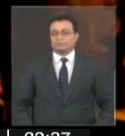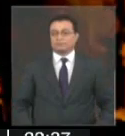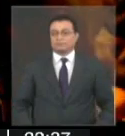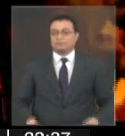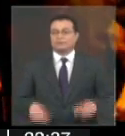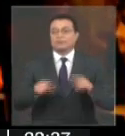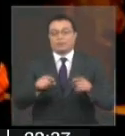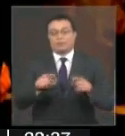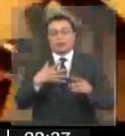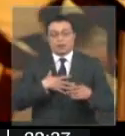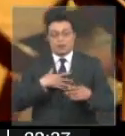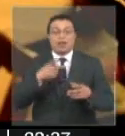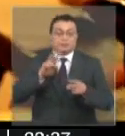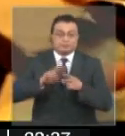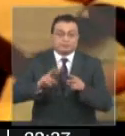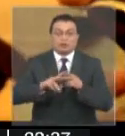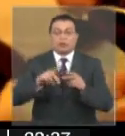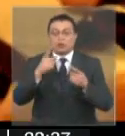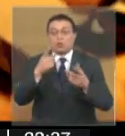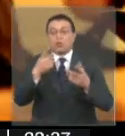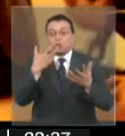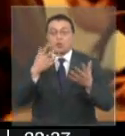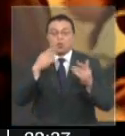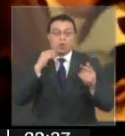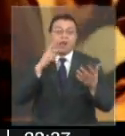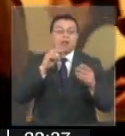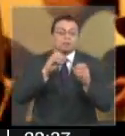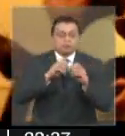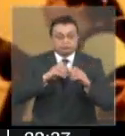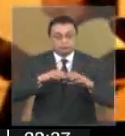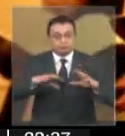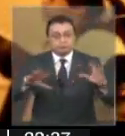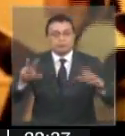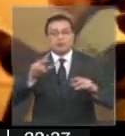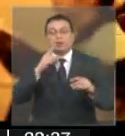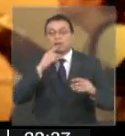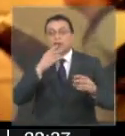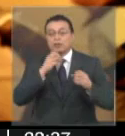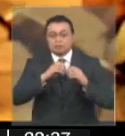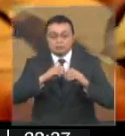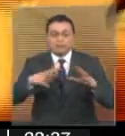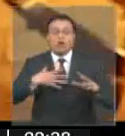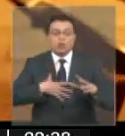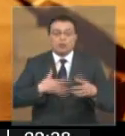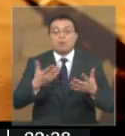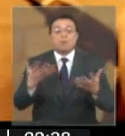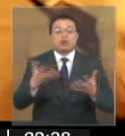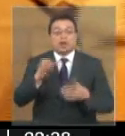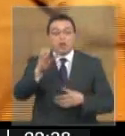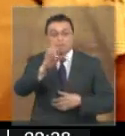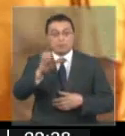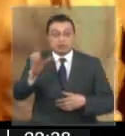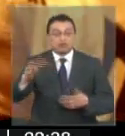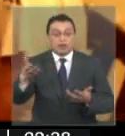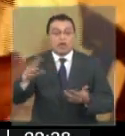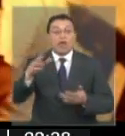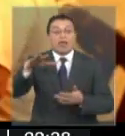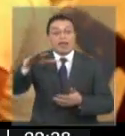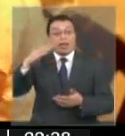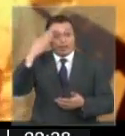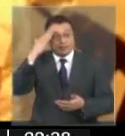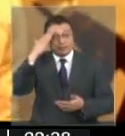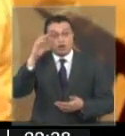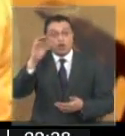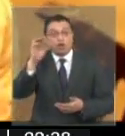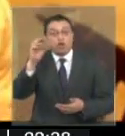Nosotros queremos crear un virus de bien, porque la persona con, sobre todo la persona con síndrome de Down,